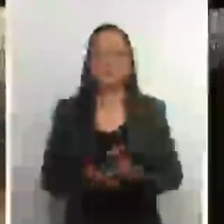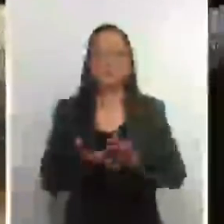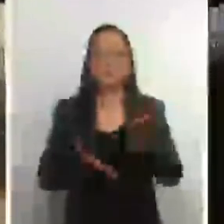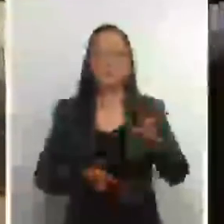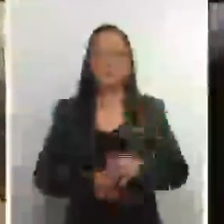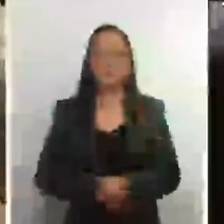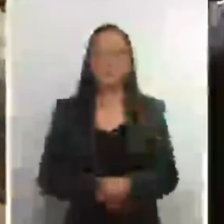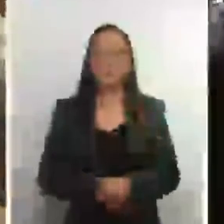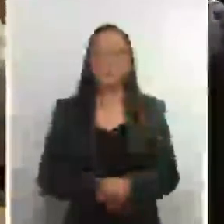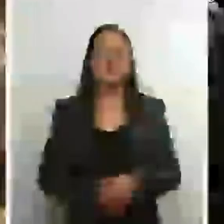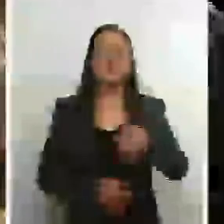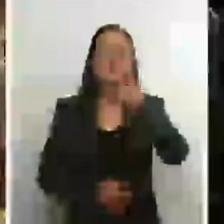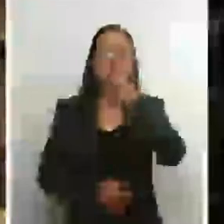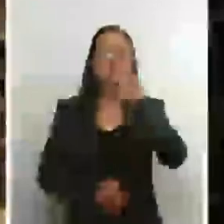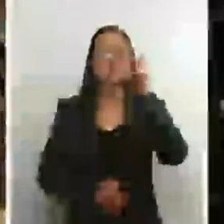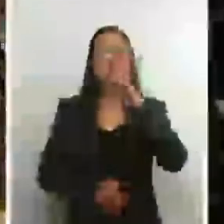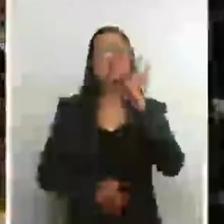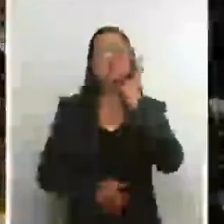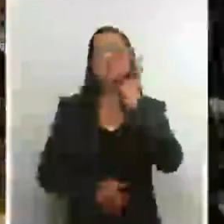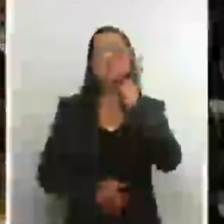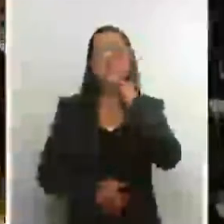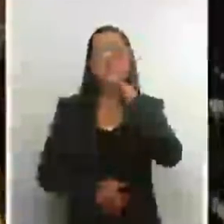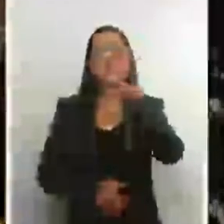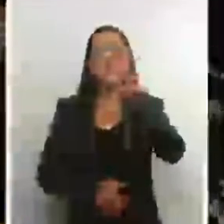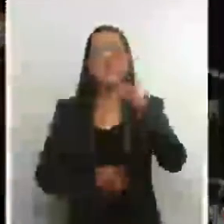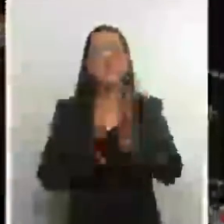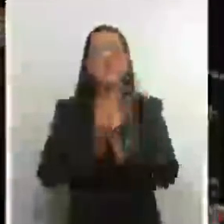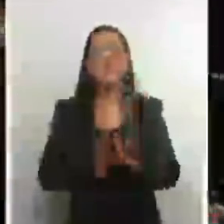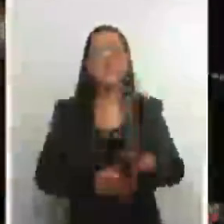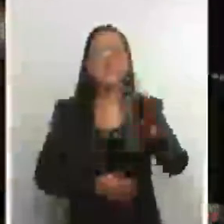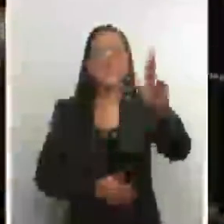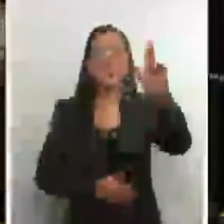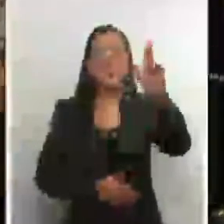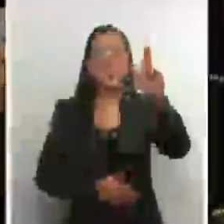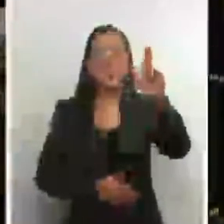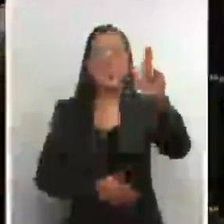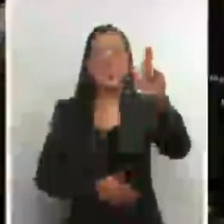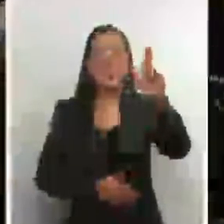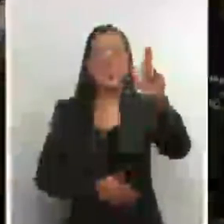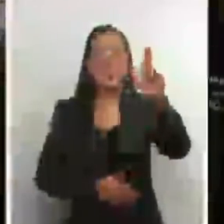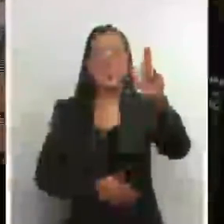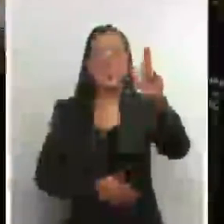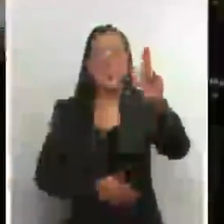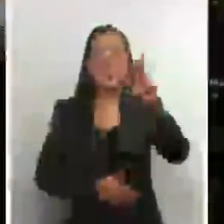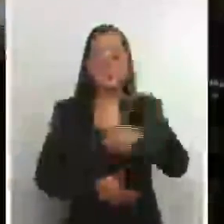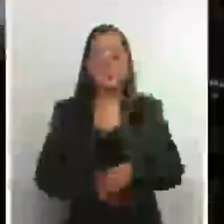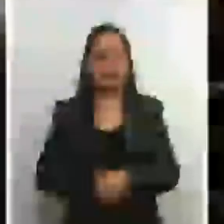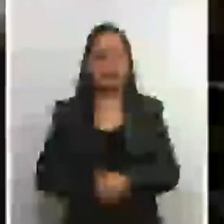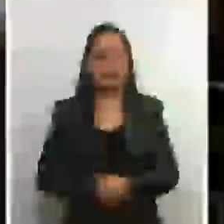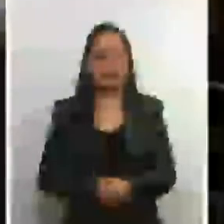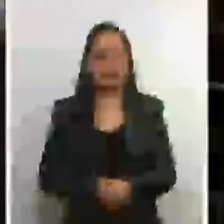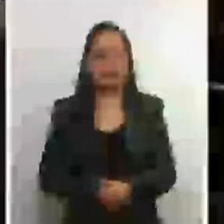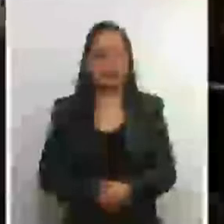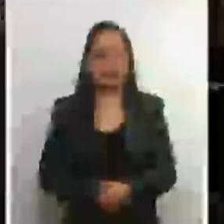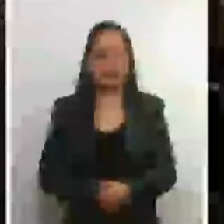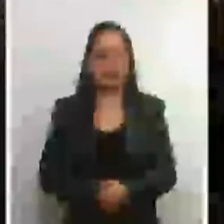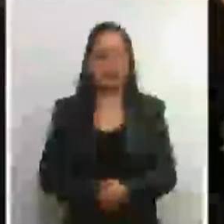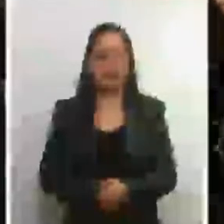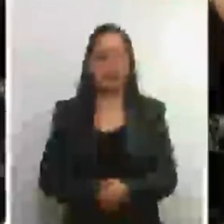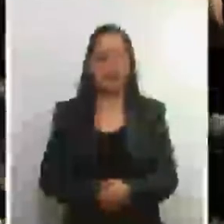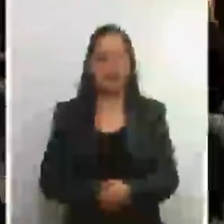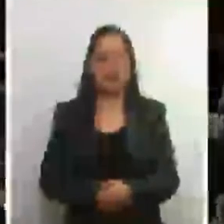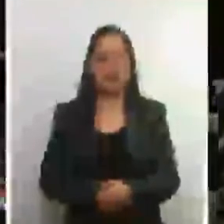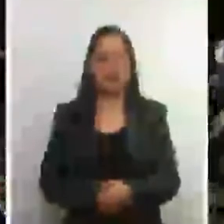Gracias. Las y los constituyentes que estén por la negativa, sírvanse manifestarlo.